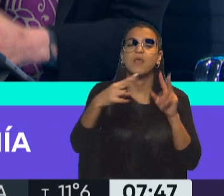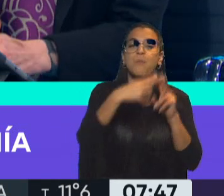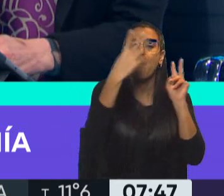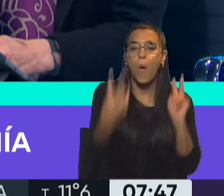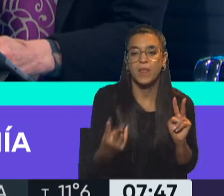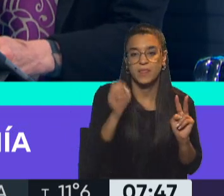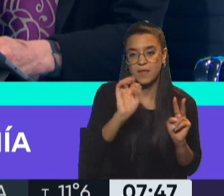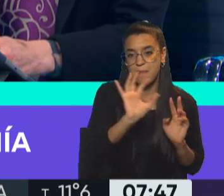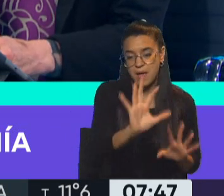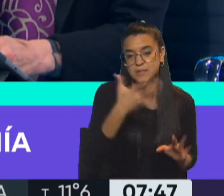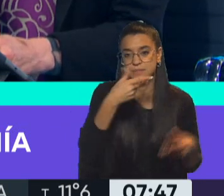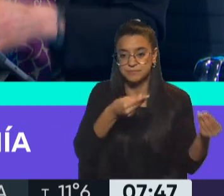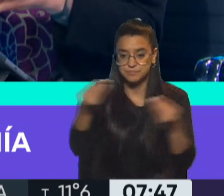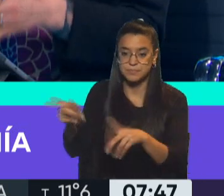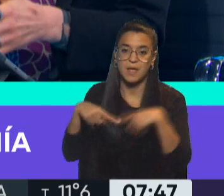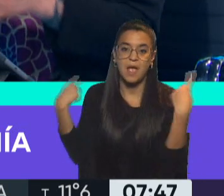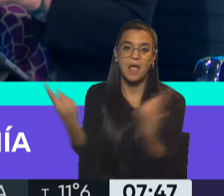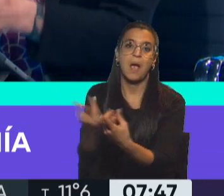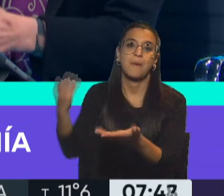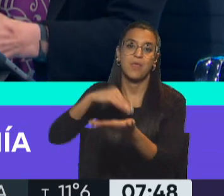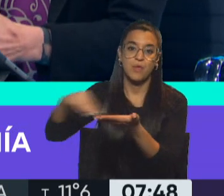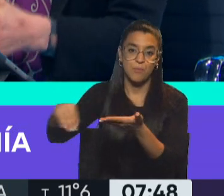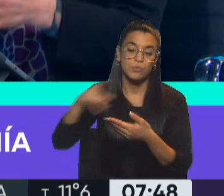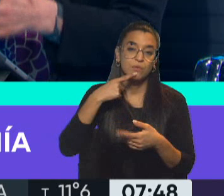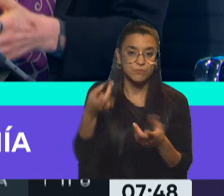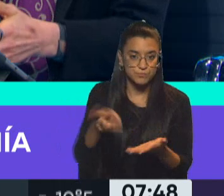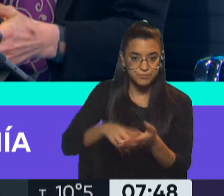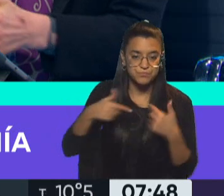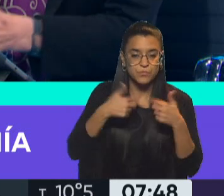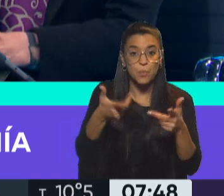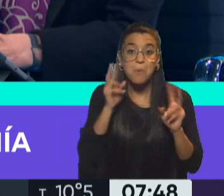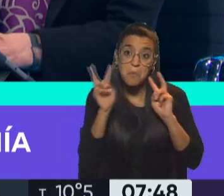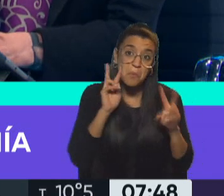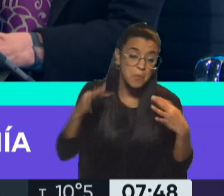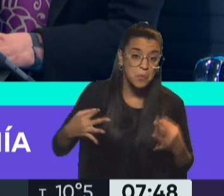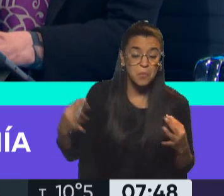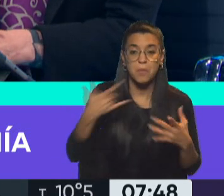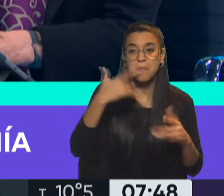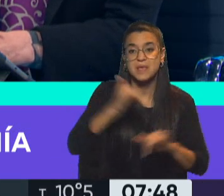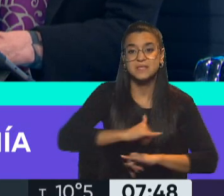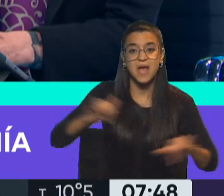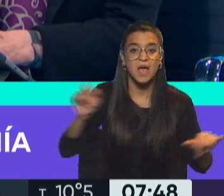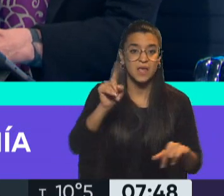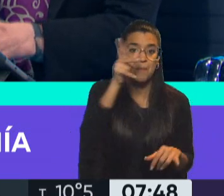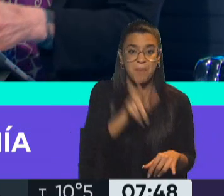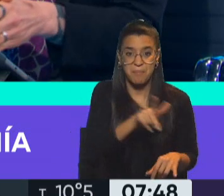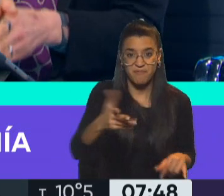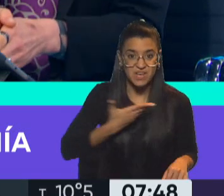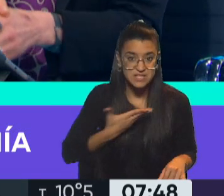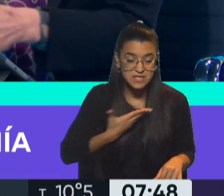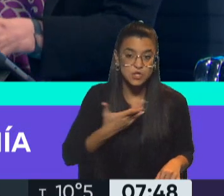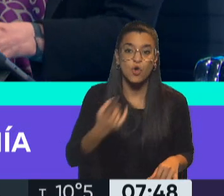llama que ya ingresó en la cámara de diputados con lo que insisto con esto ven con buenos ojos por un lado el mensaje del papá francisco